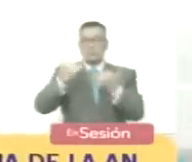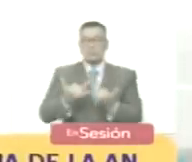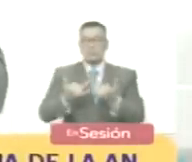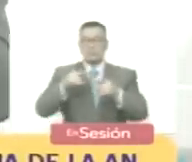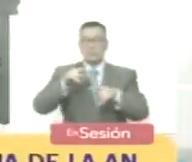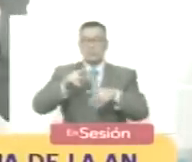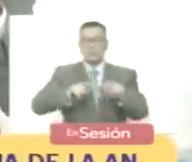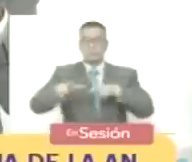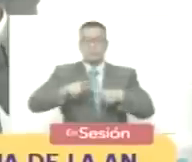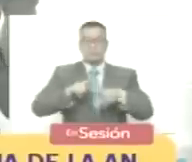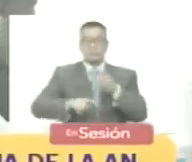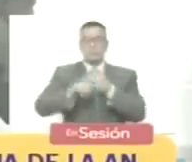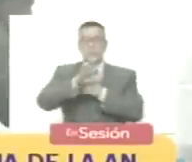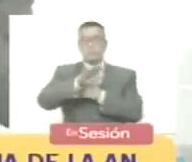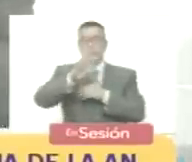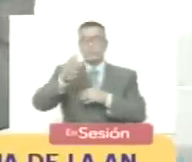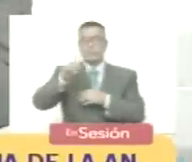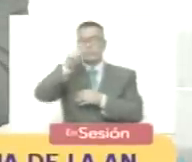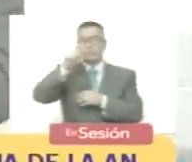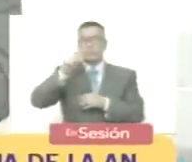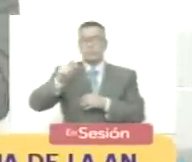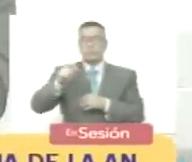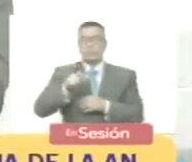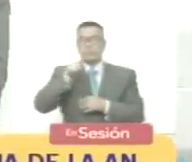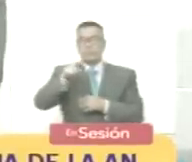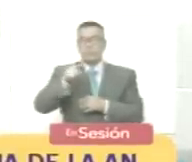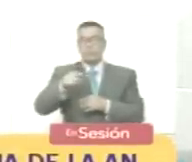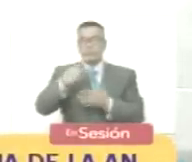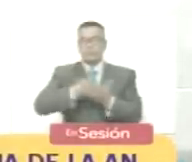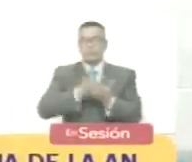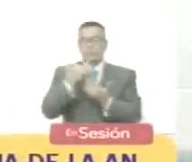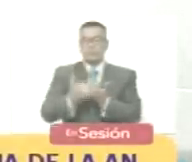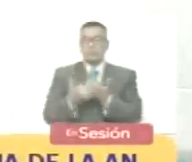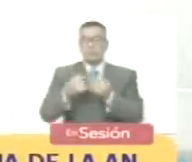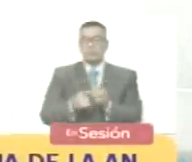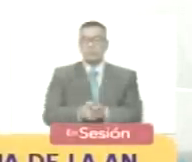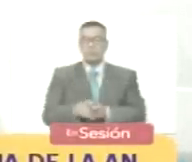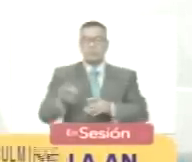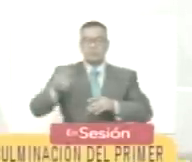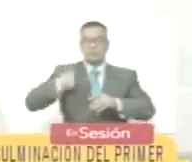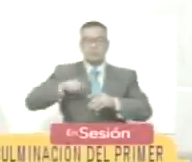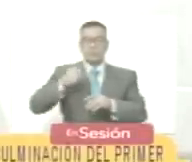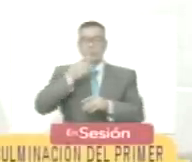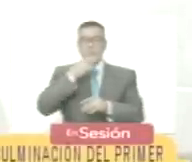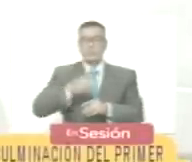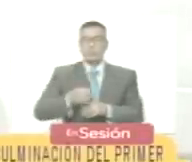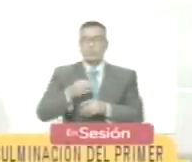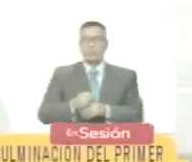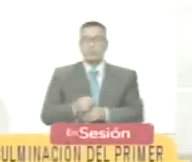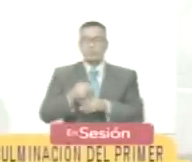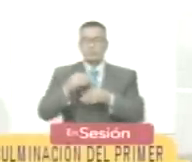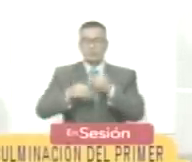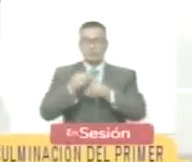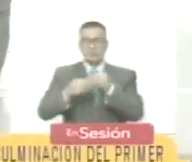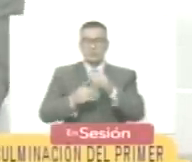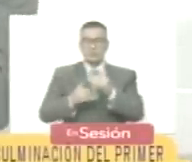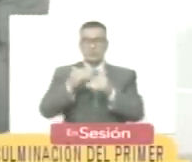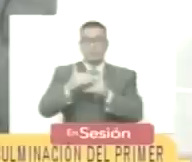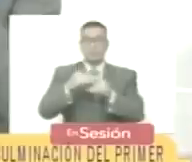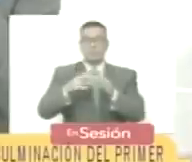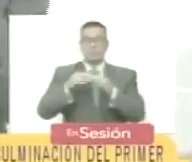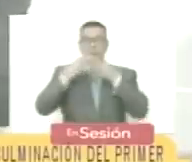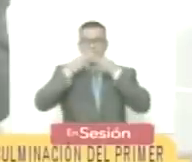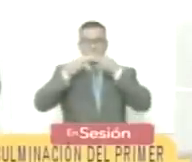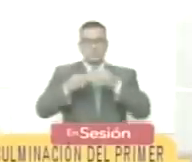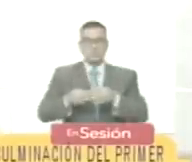el 54% de ese plan, y no tengan ninguna duda de que superaremos con toda